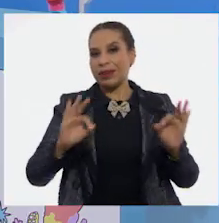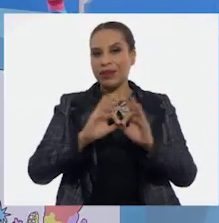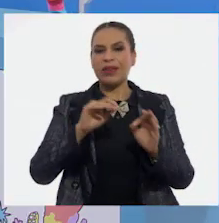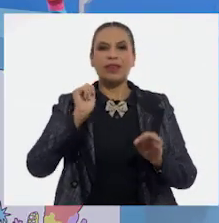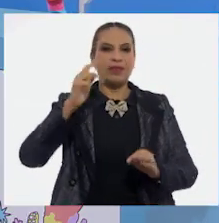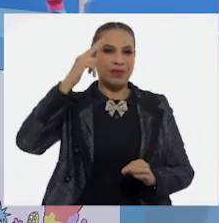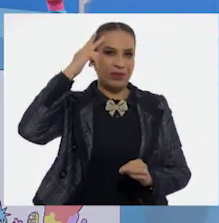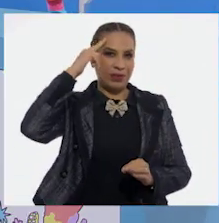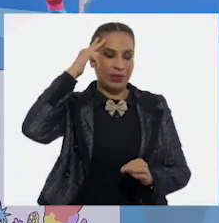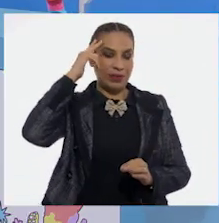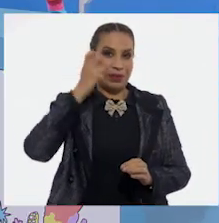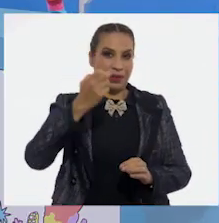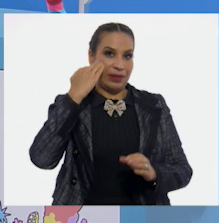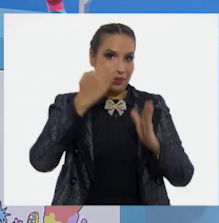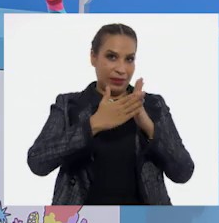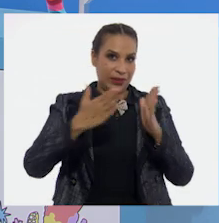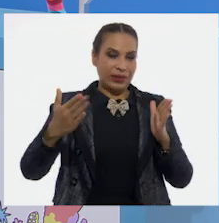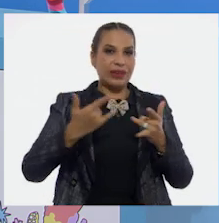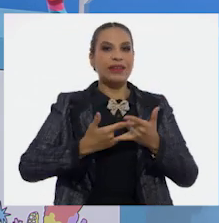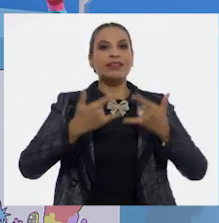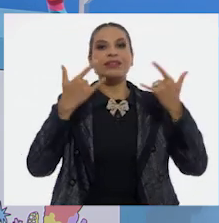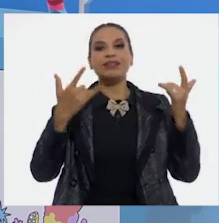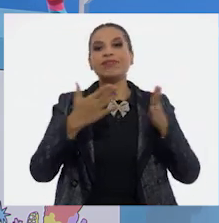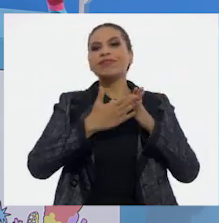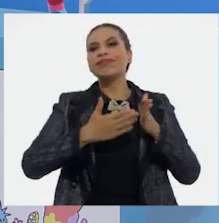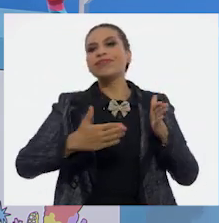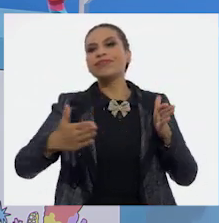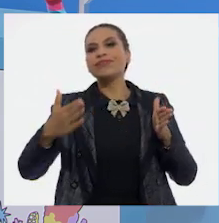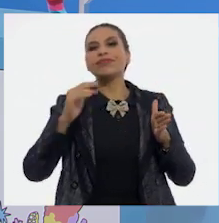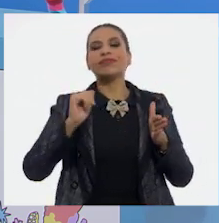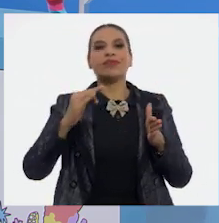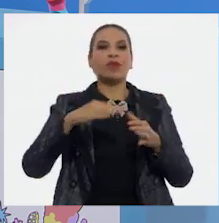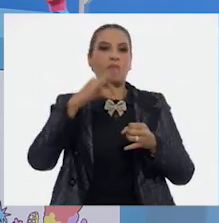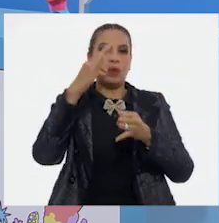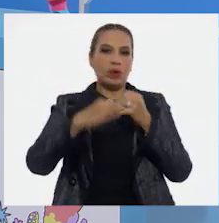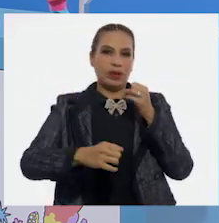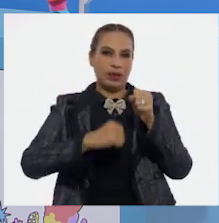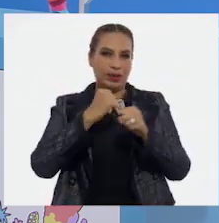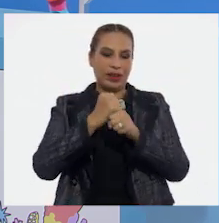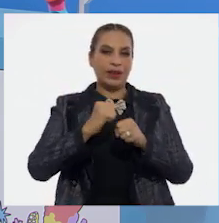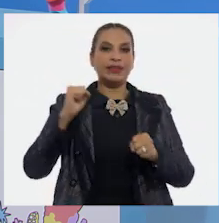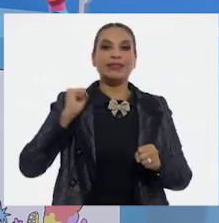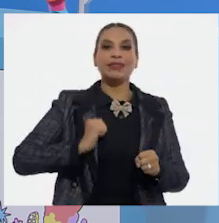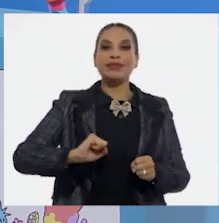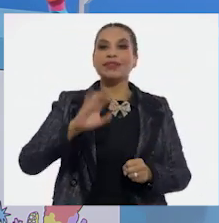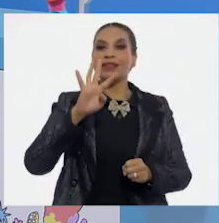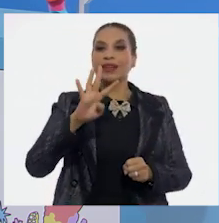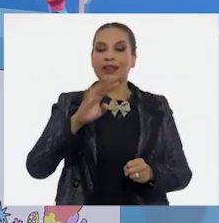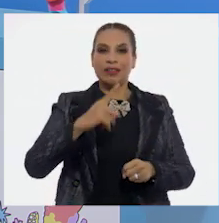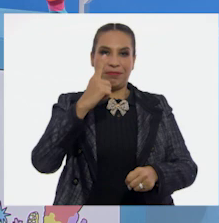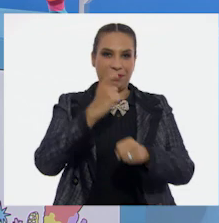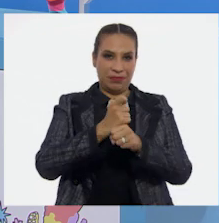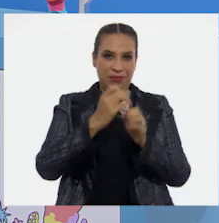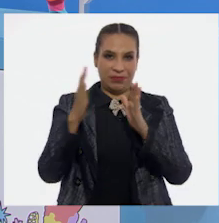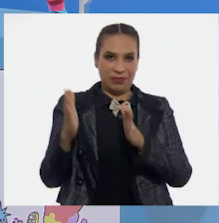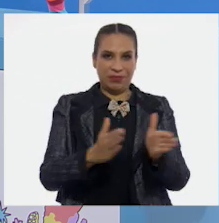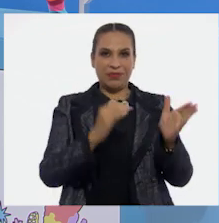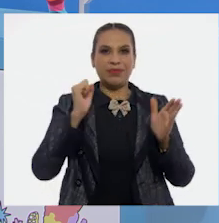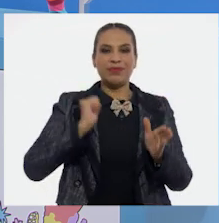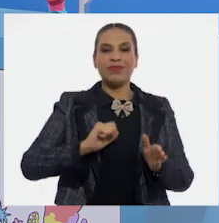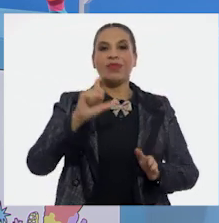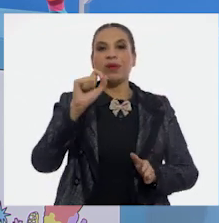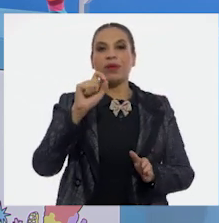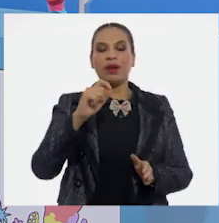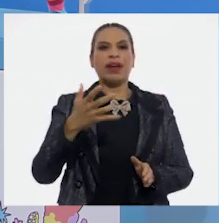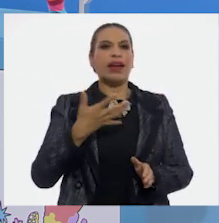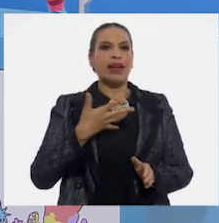Porfiriato, ese periodo de nuestra historia que transcurrió durante las últimas décadas del siglo XIX y la primera década del siglo XX, y